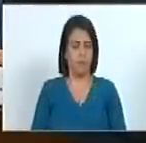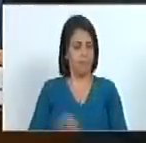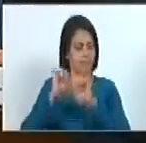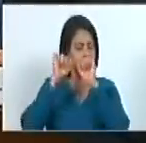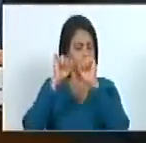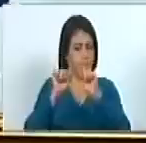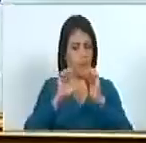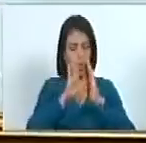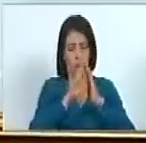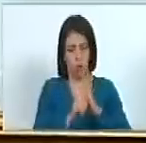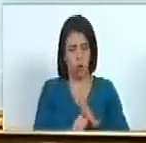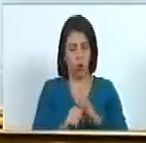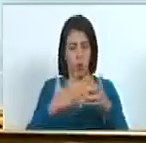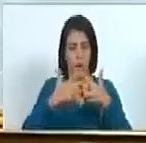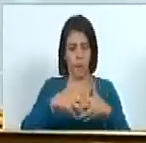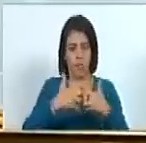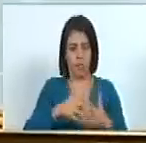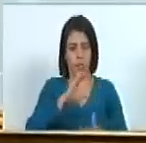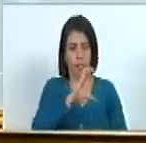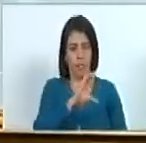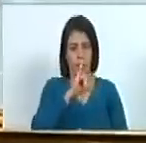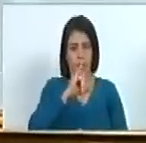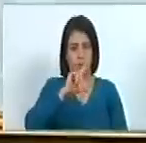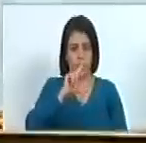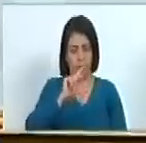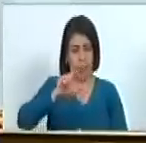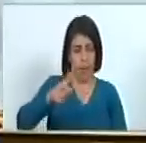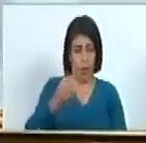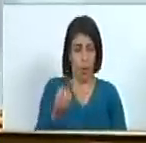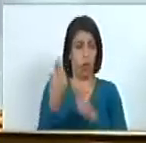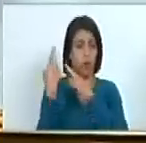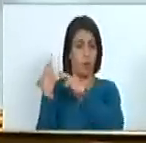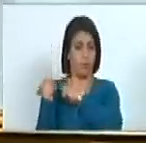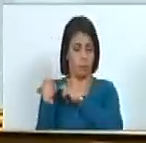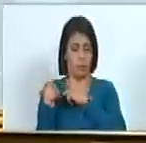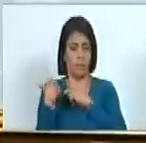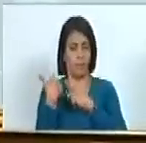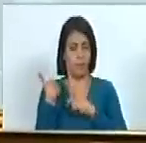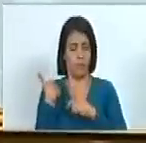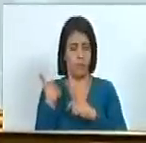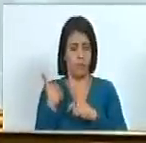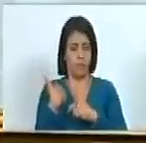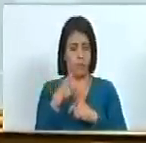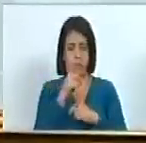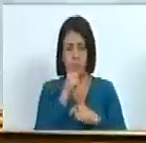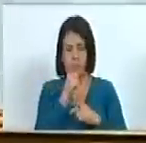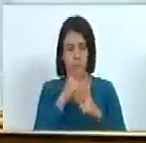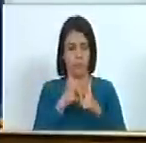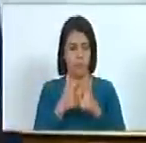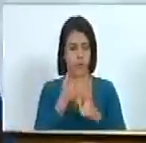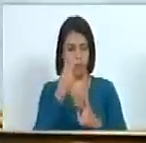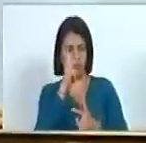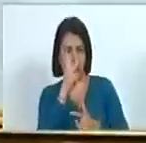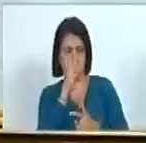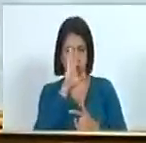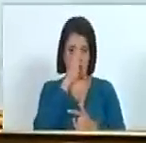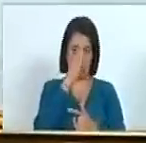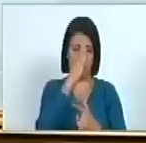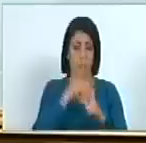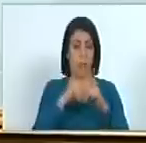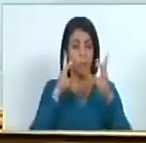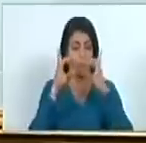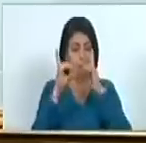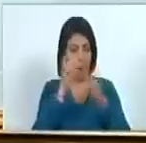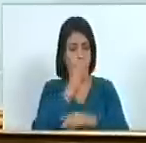repudiando el robo de Citgo, por ejemplo. Tenemos que asumir sin doble moral, sin doble rasero, el